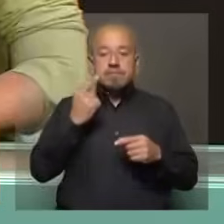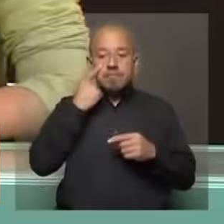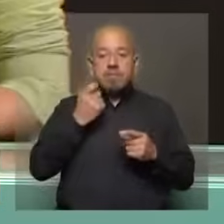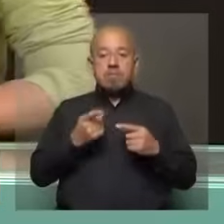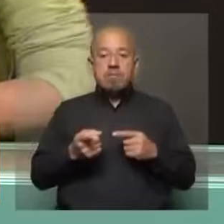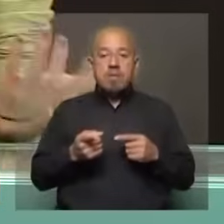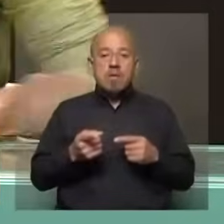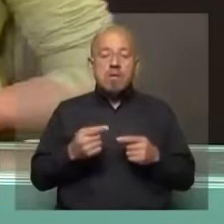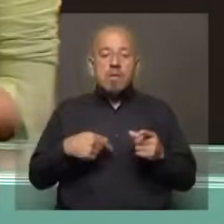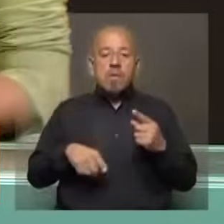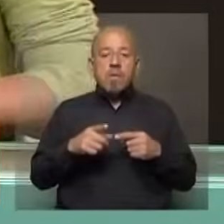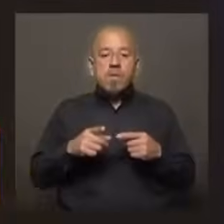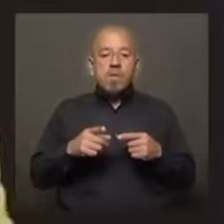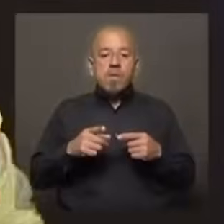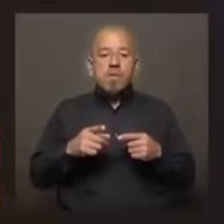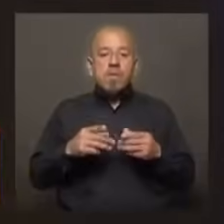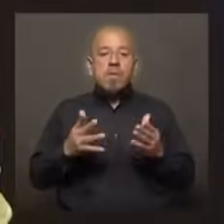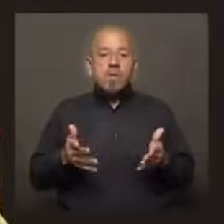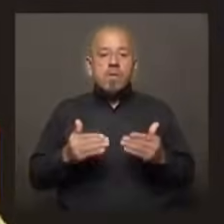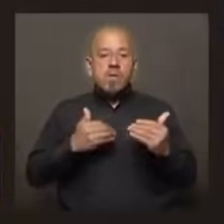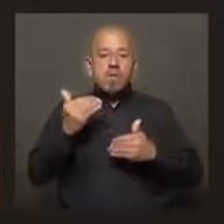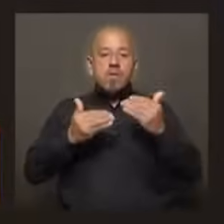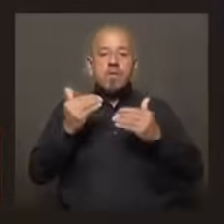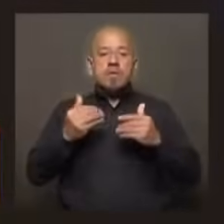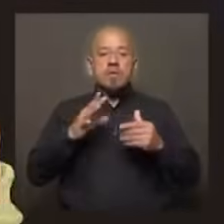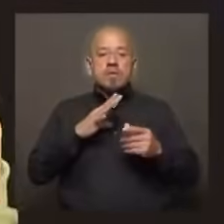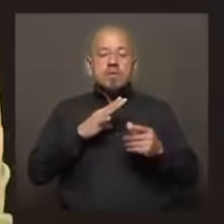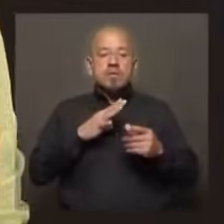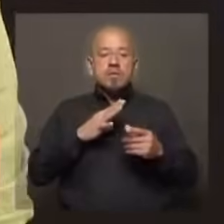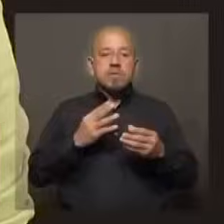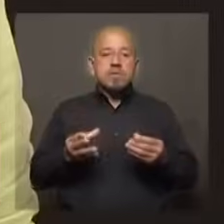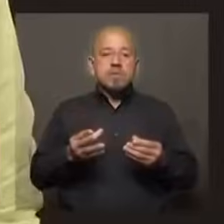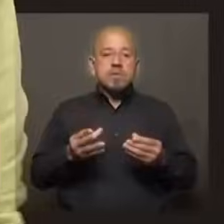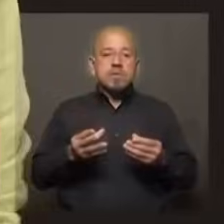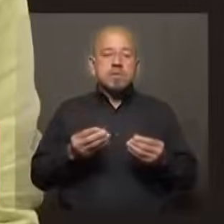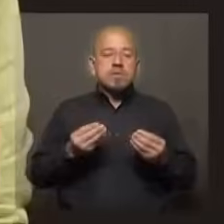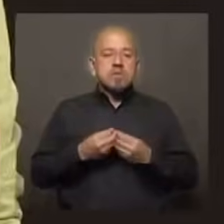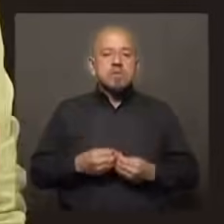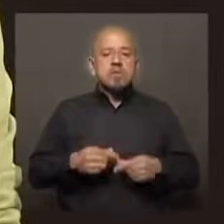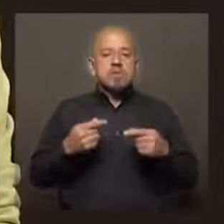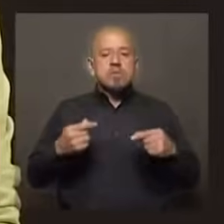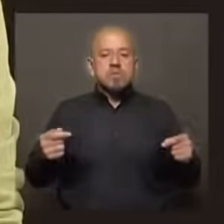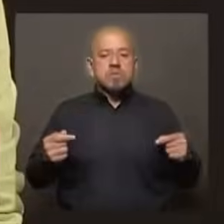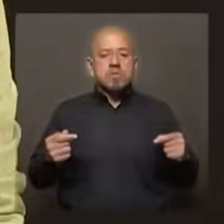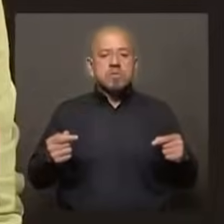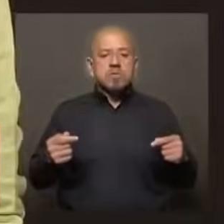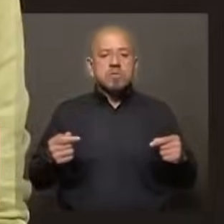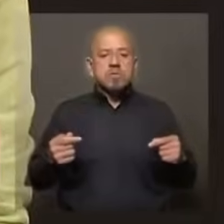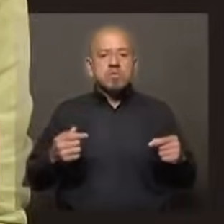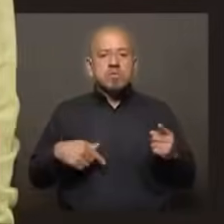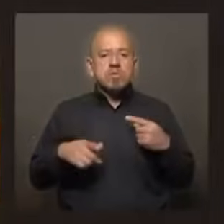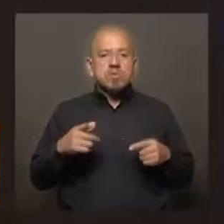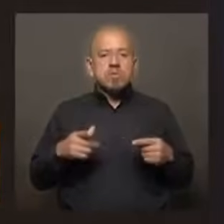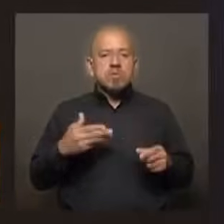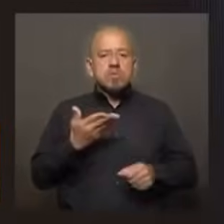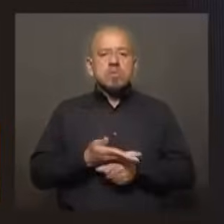que habían normalizado, porque sí hemos evolucionado en un montón de cosas... Y me acuerdo que surgía esto de que